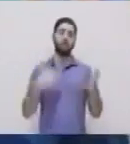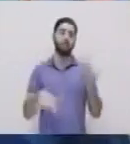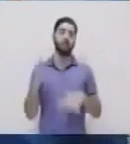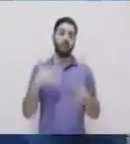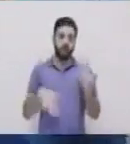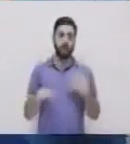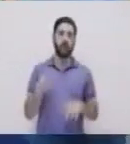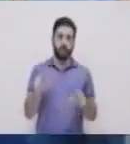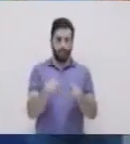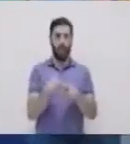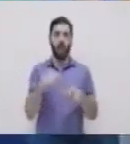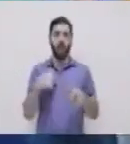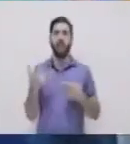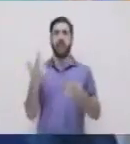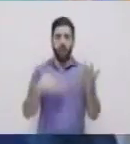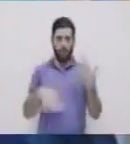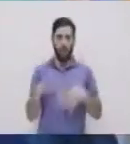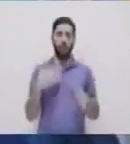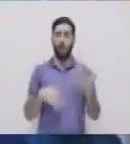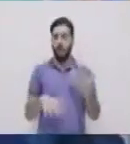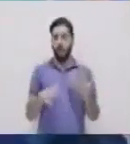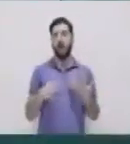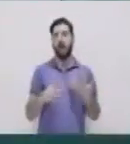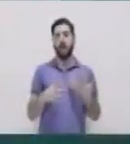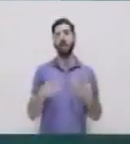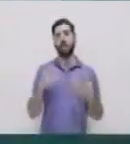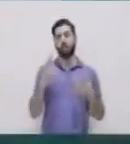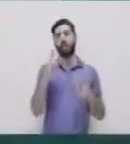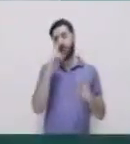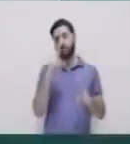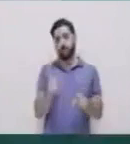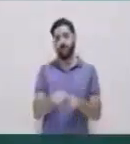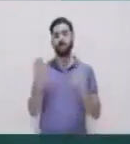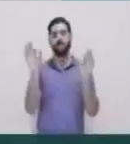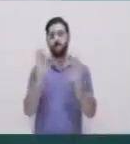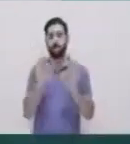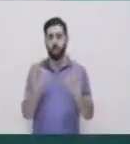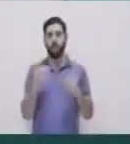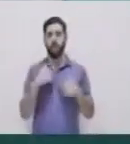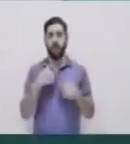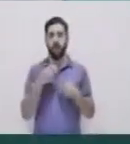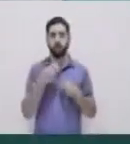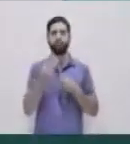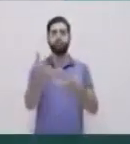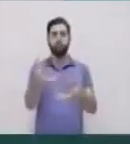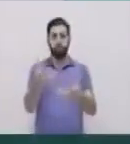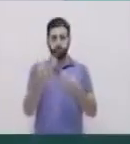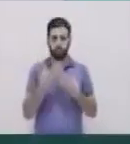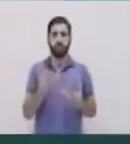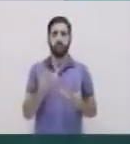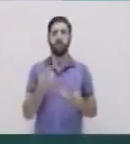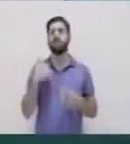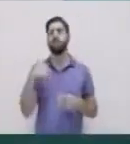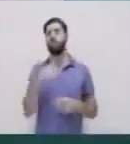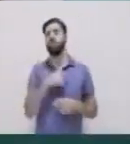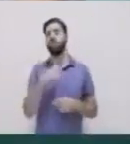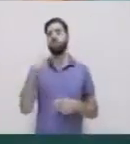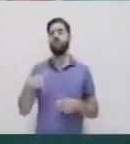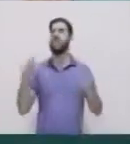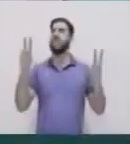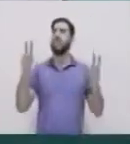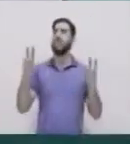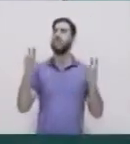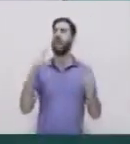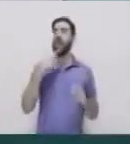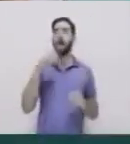receptora, excelente. Estamos utilizando diferentes medios, los canales que estamos utilizando y el referente. El referente es el tema que